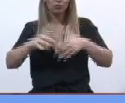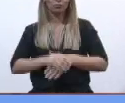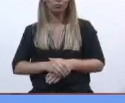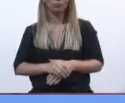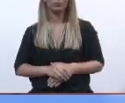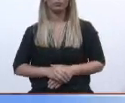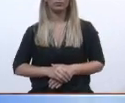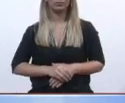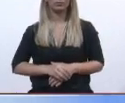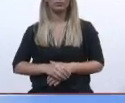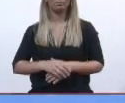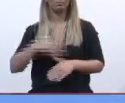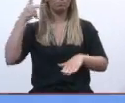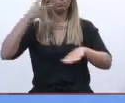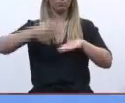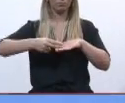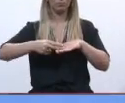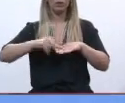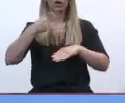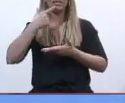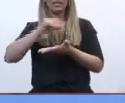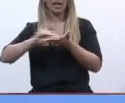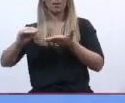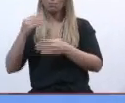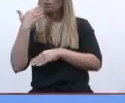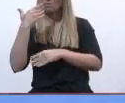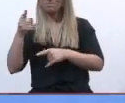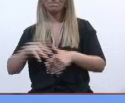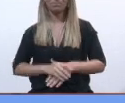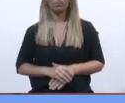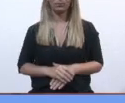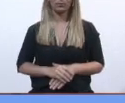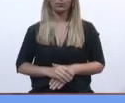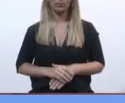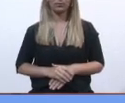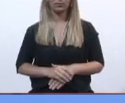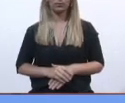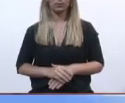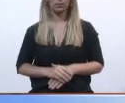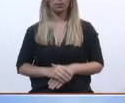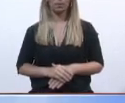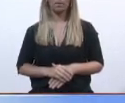esto y vengan, pónganse acá. Sacan Senador una foto acá. Basili, su micrófono.